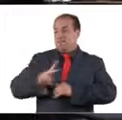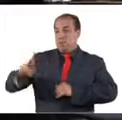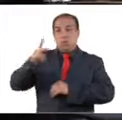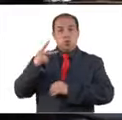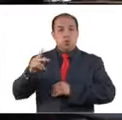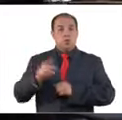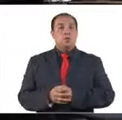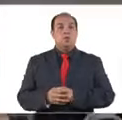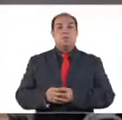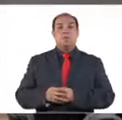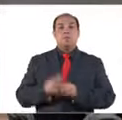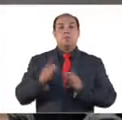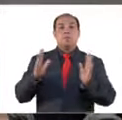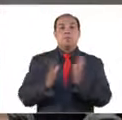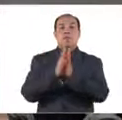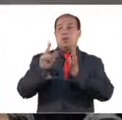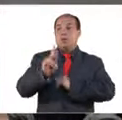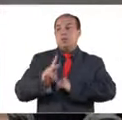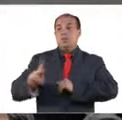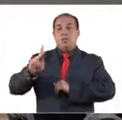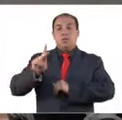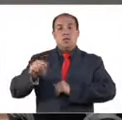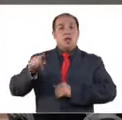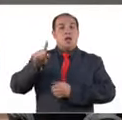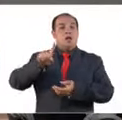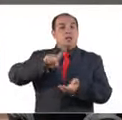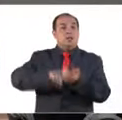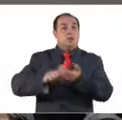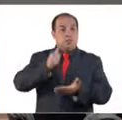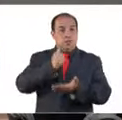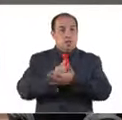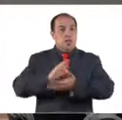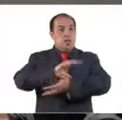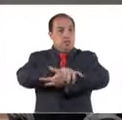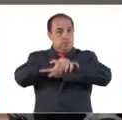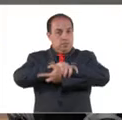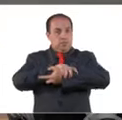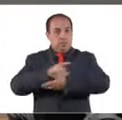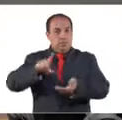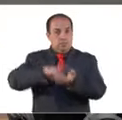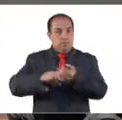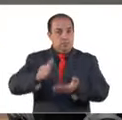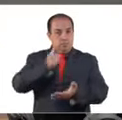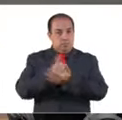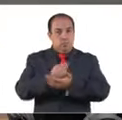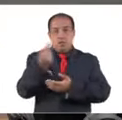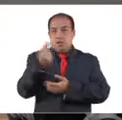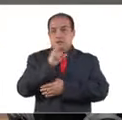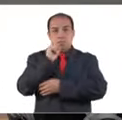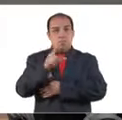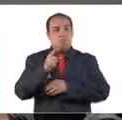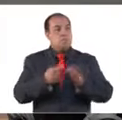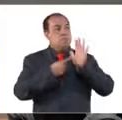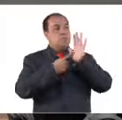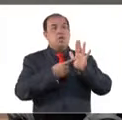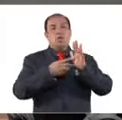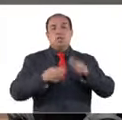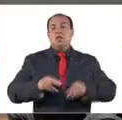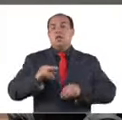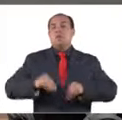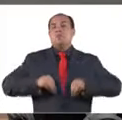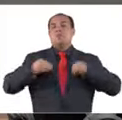La participación ciudadana en la ciudad, esa solidaridad que siempre hay en la ciudad, tiene que verse también en la vida